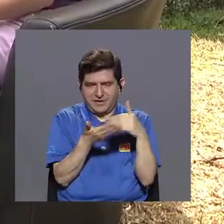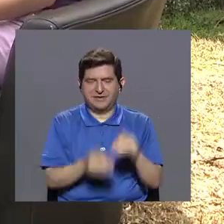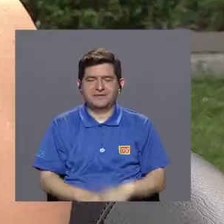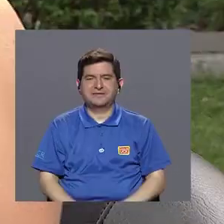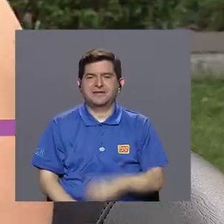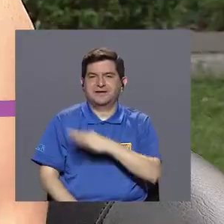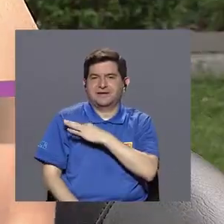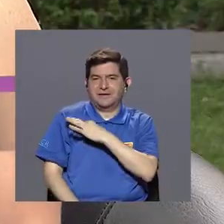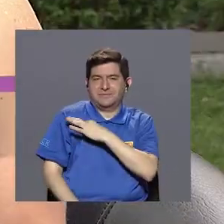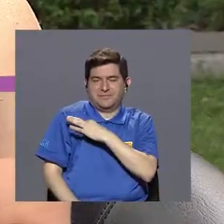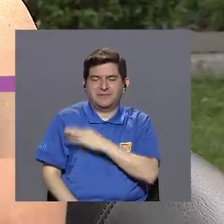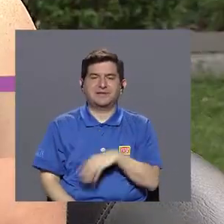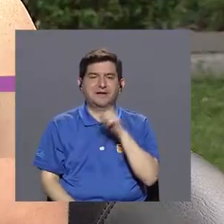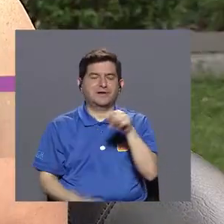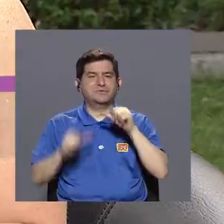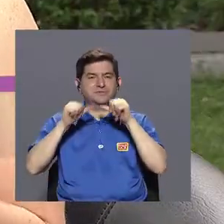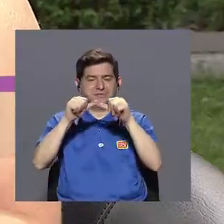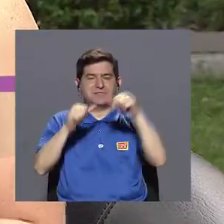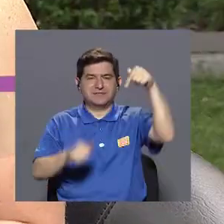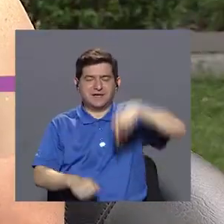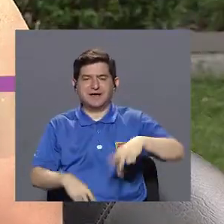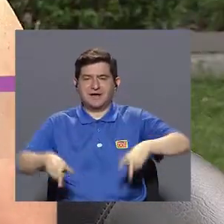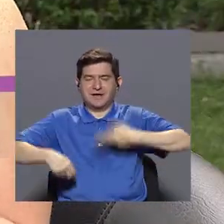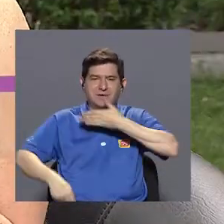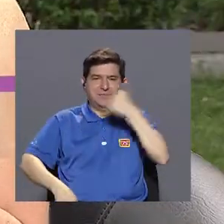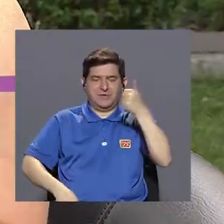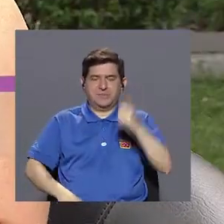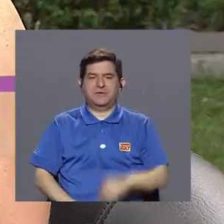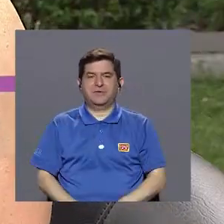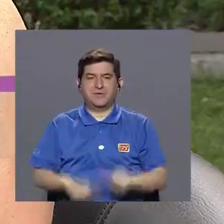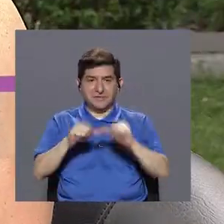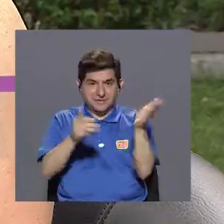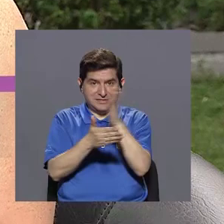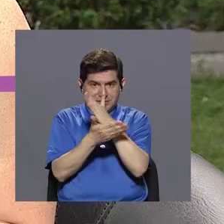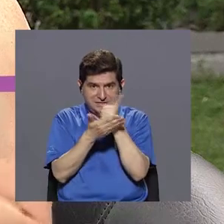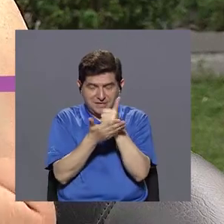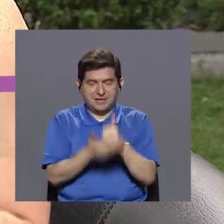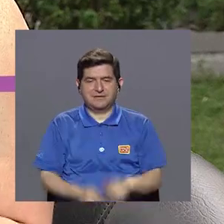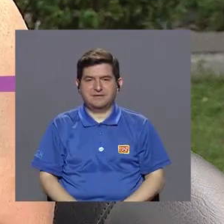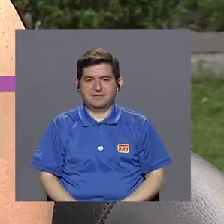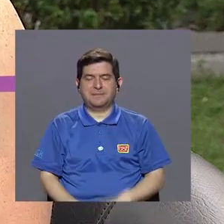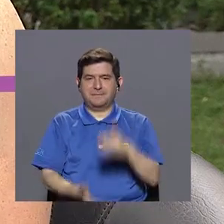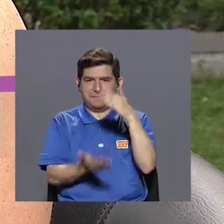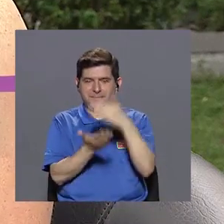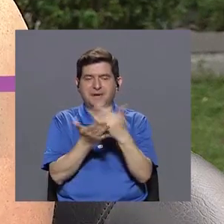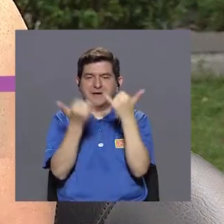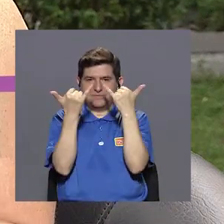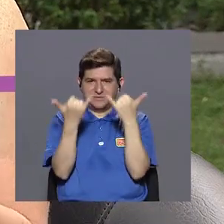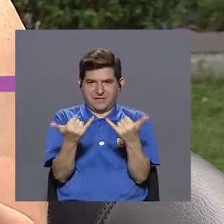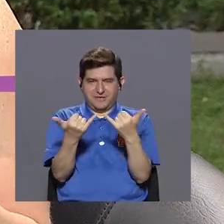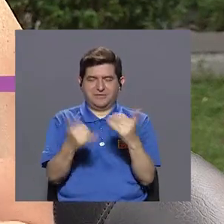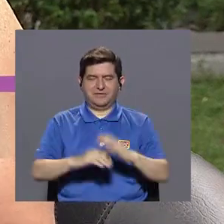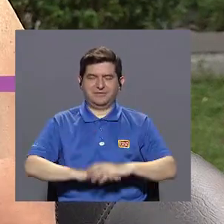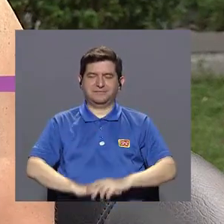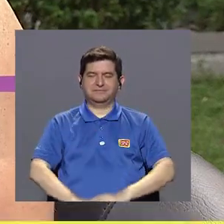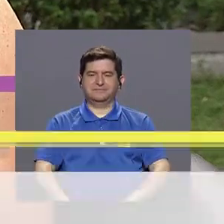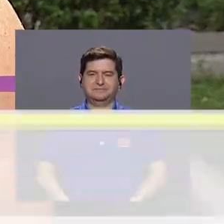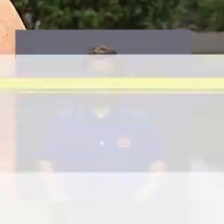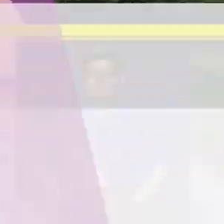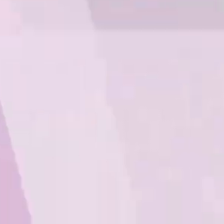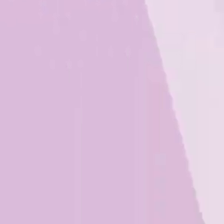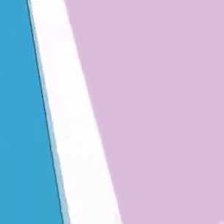segmento, ¿verdad? Claro. Los invitamos a que continúen con nosotros en Vivir Mejor en nuestro siguiente segmento. De momento vamos a hacer una pausa y ya